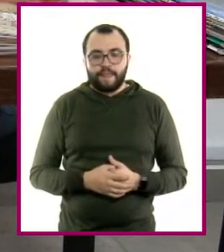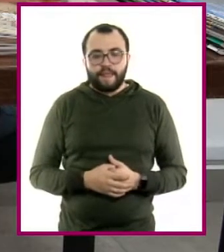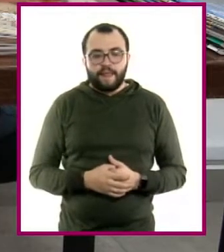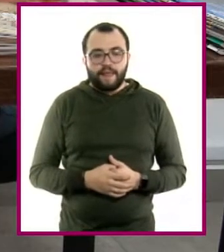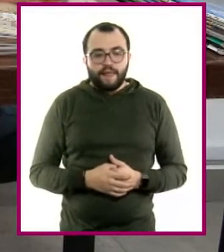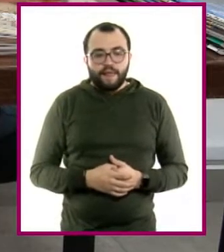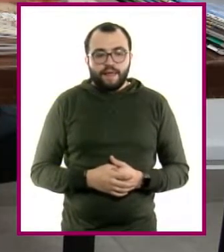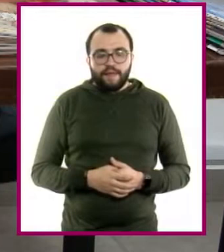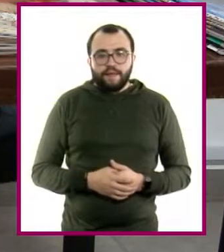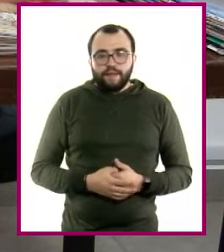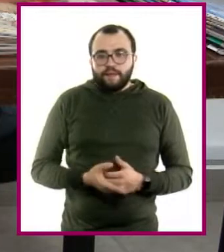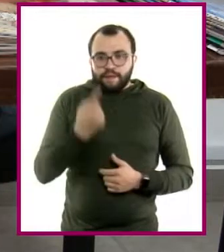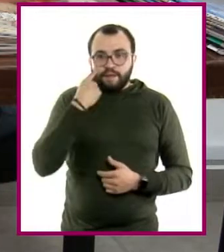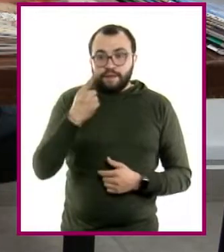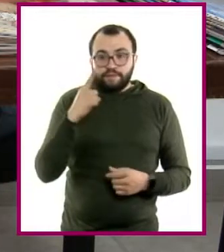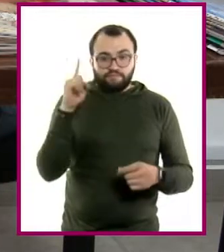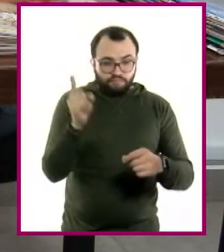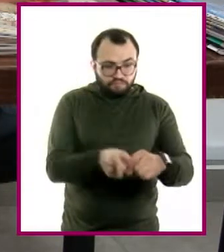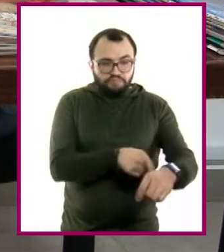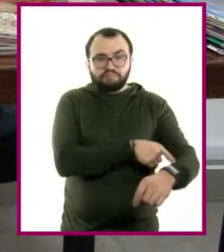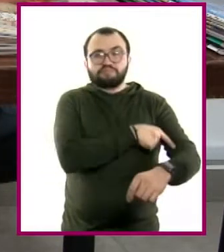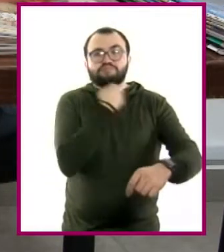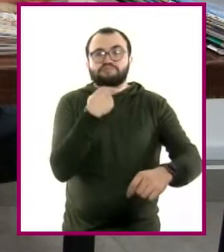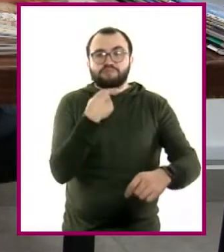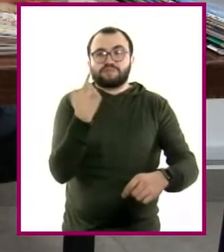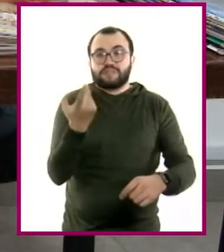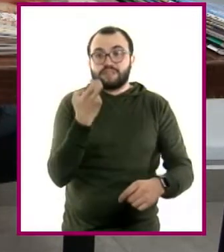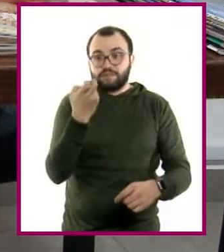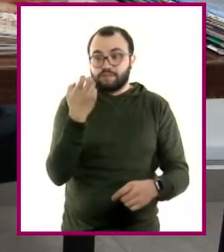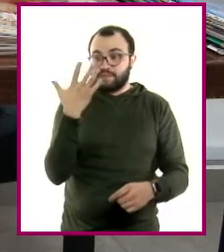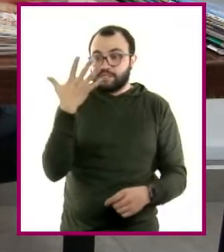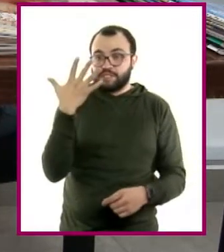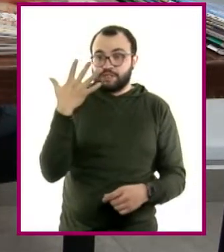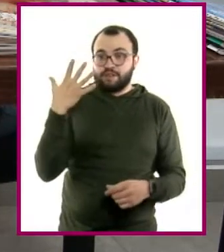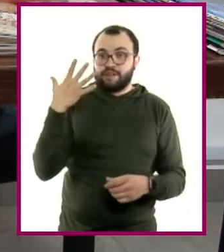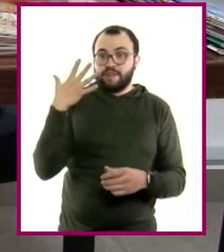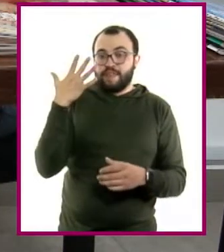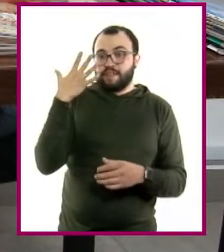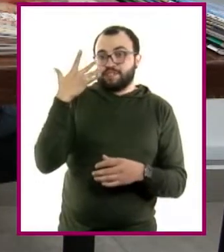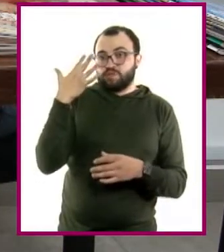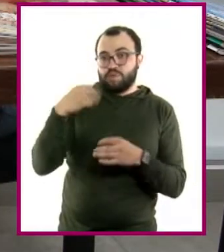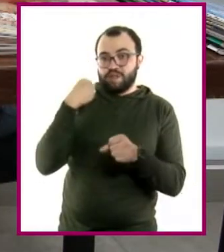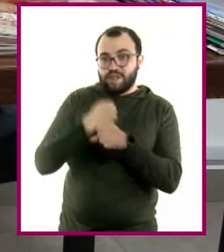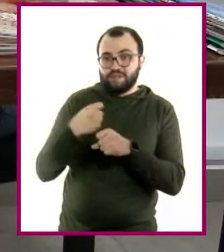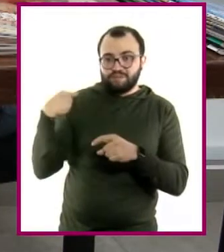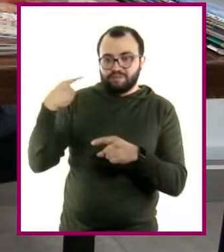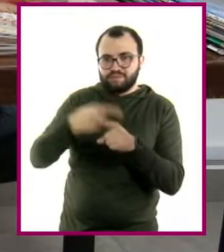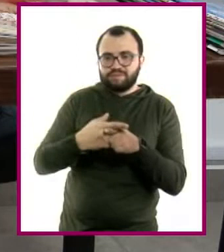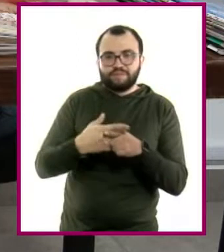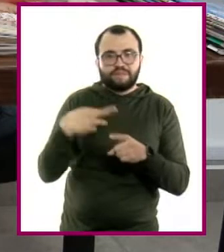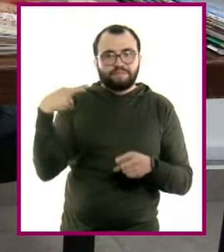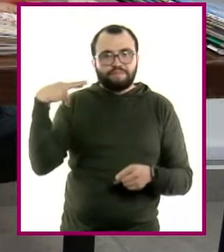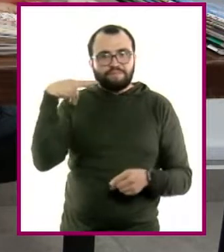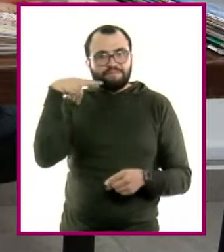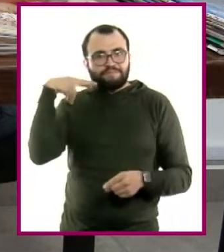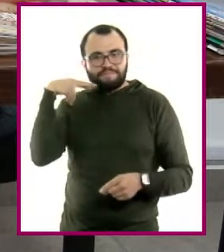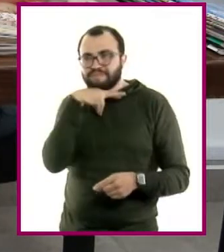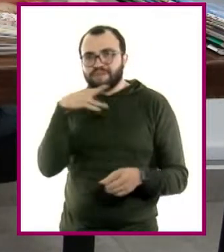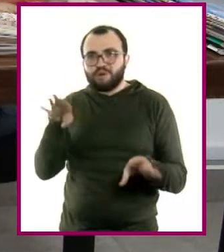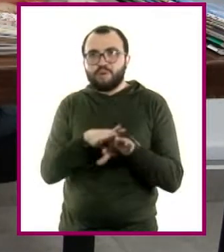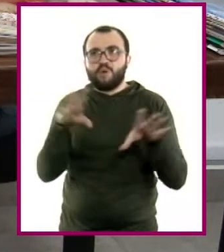Mira, Fer, a lo largo de estas últimas 5 décadas, el cambio climático en el mundo se ha dado a una velocidad nunca antes